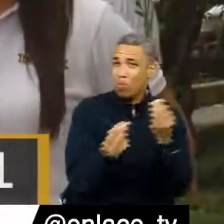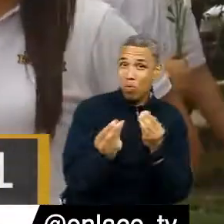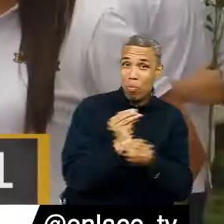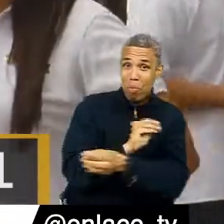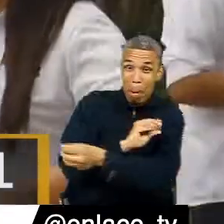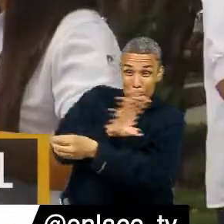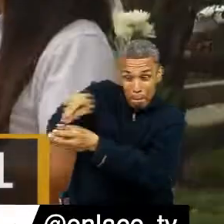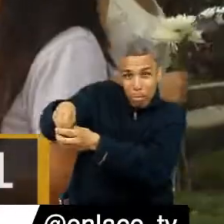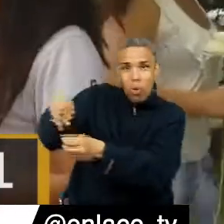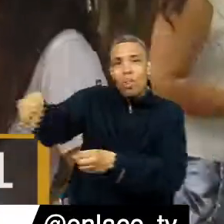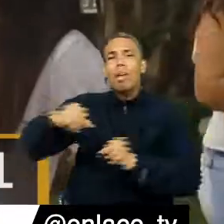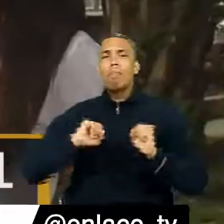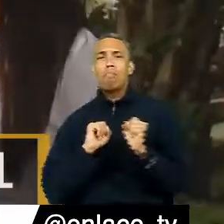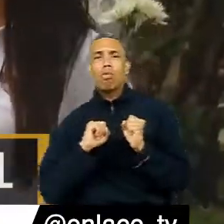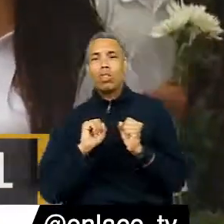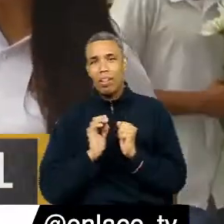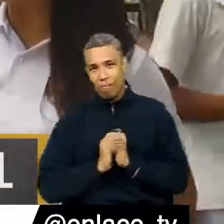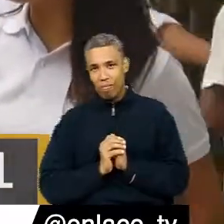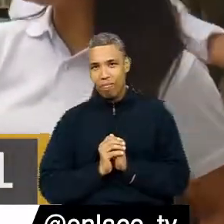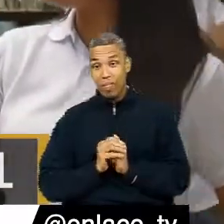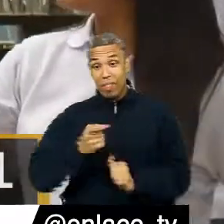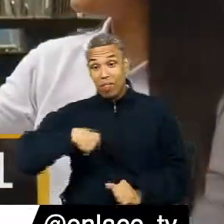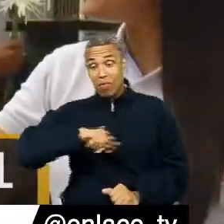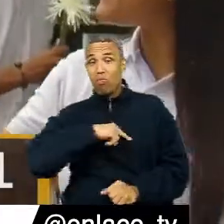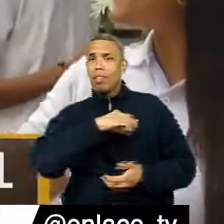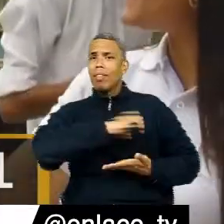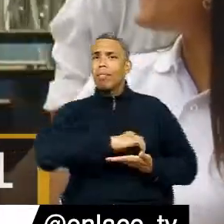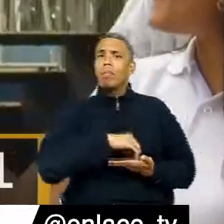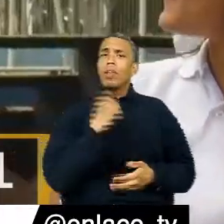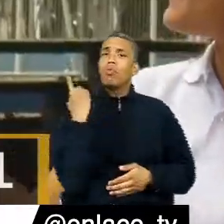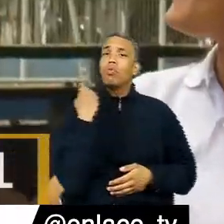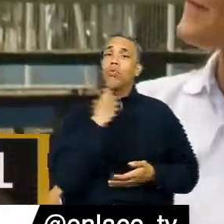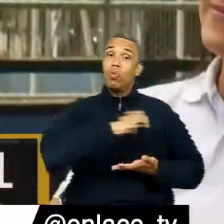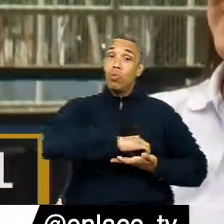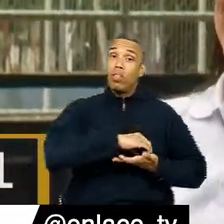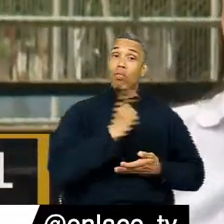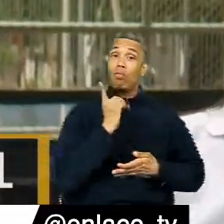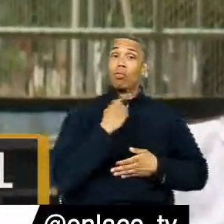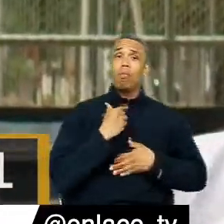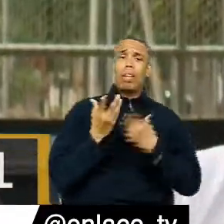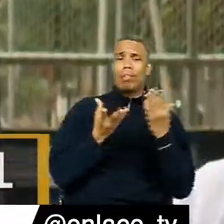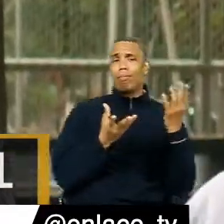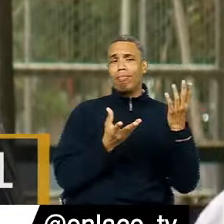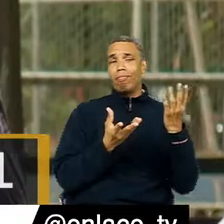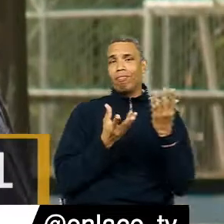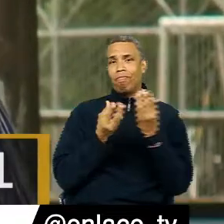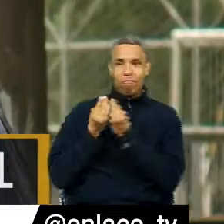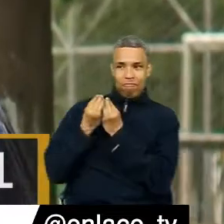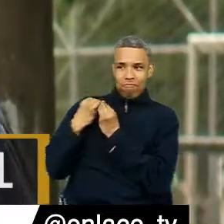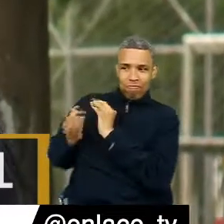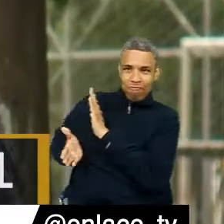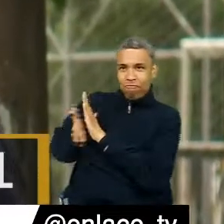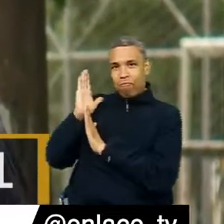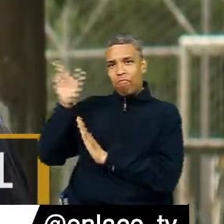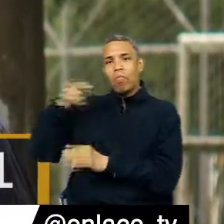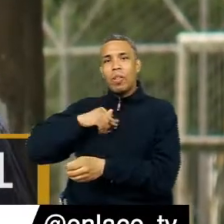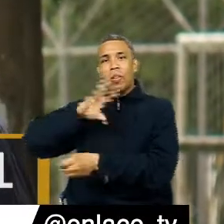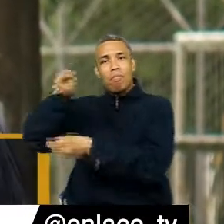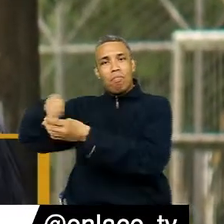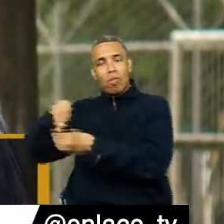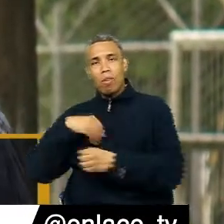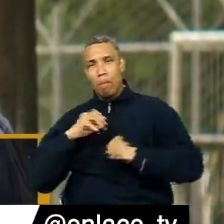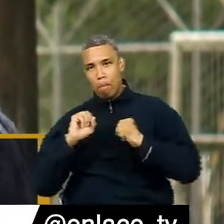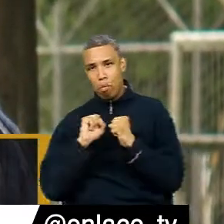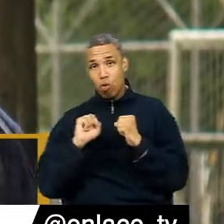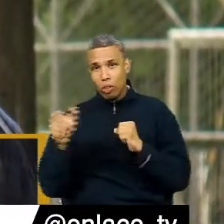detalles de cómo reciben ustedes esta muy buena noticia. Muy buenas tardes, Neila, muy amable. Sí, para nosotros es